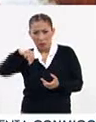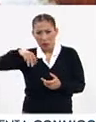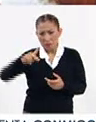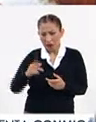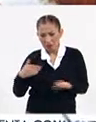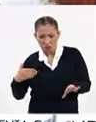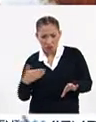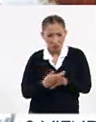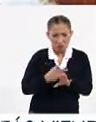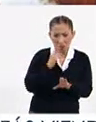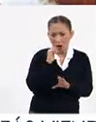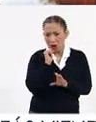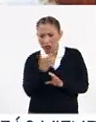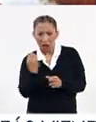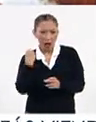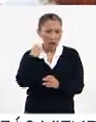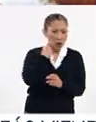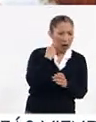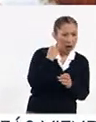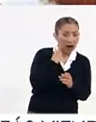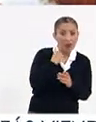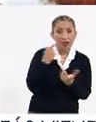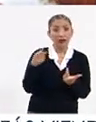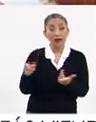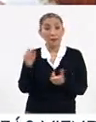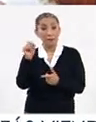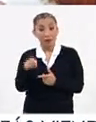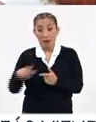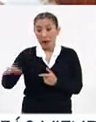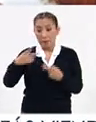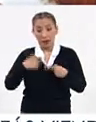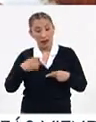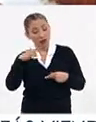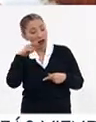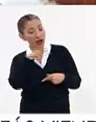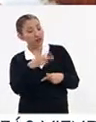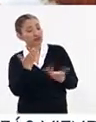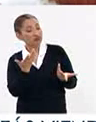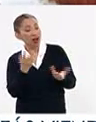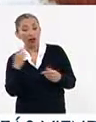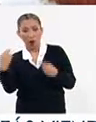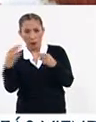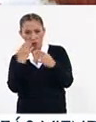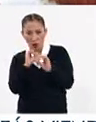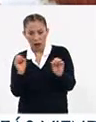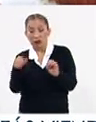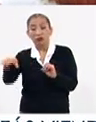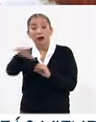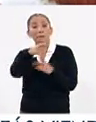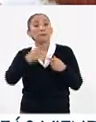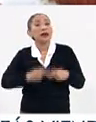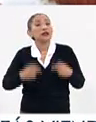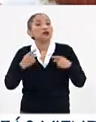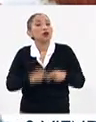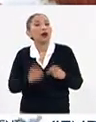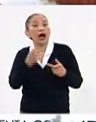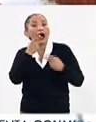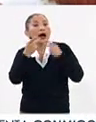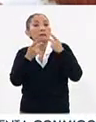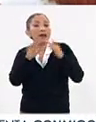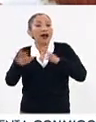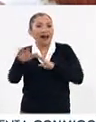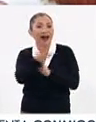públicos, policías, abogados y la misma sociedad que no tienen nombres, simple y sencillamente se refiere a